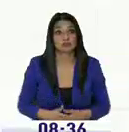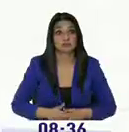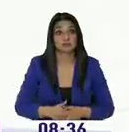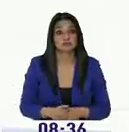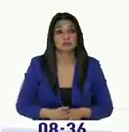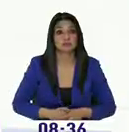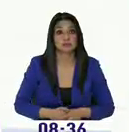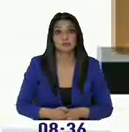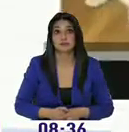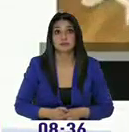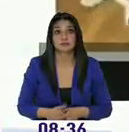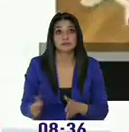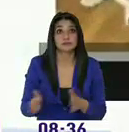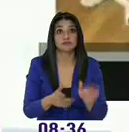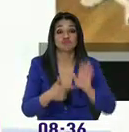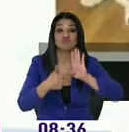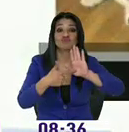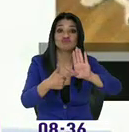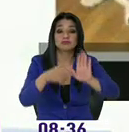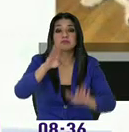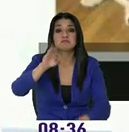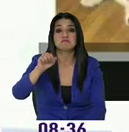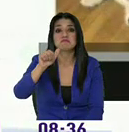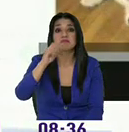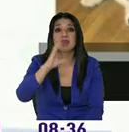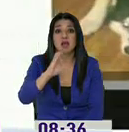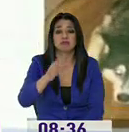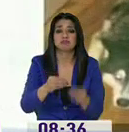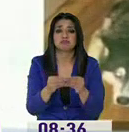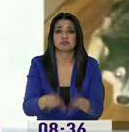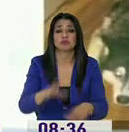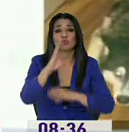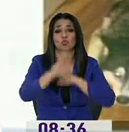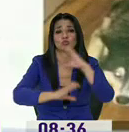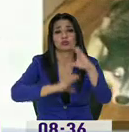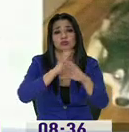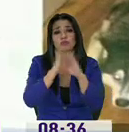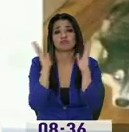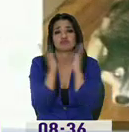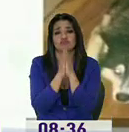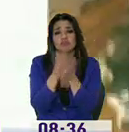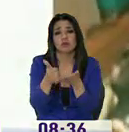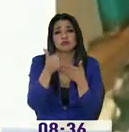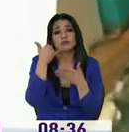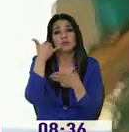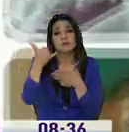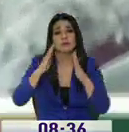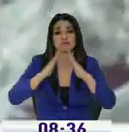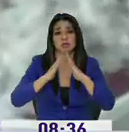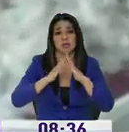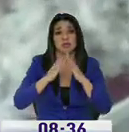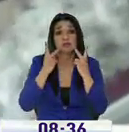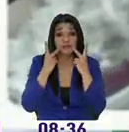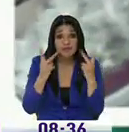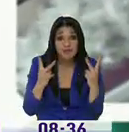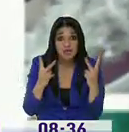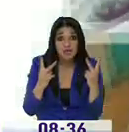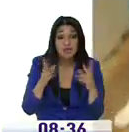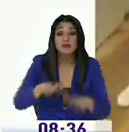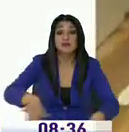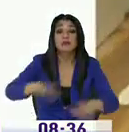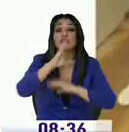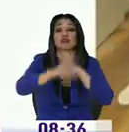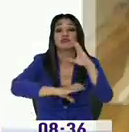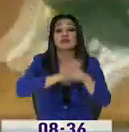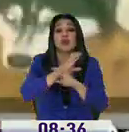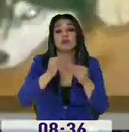Naval, desastroso. Black, me extravié en el condado, ayúdeme, llamen a mi casa. Si en Leven a Black está en el condado,